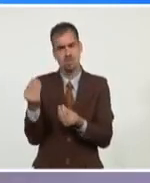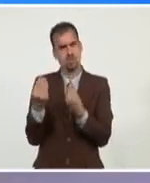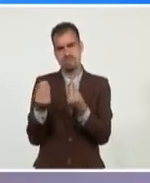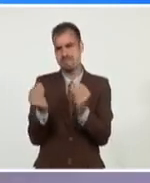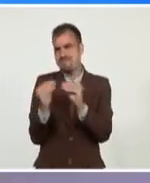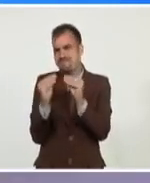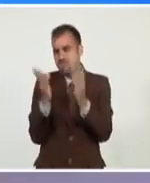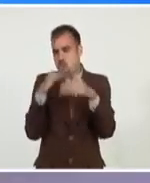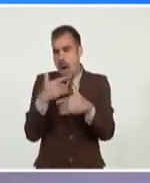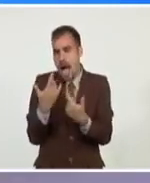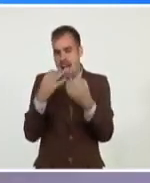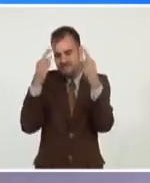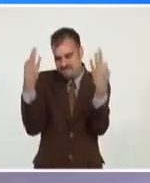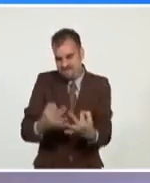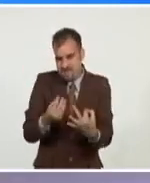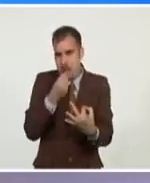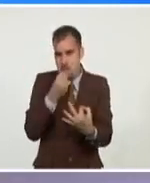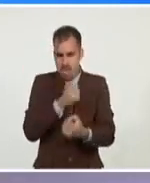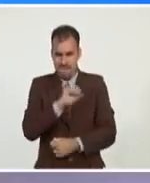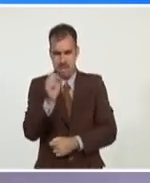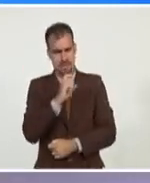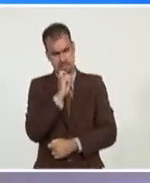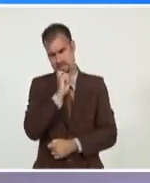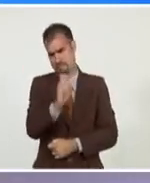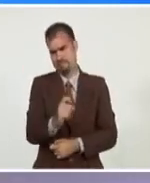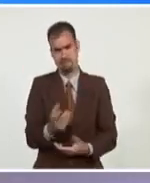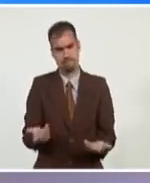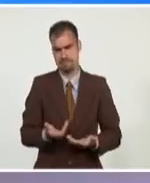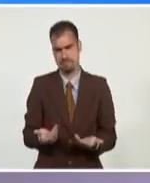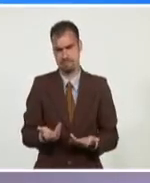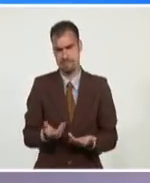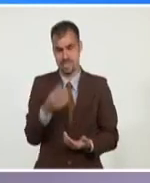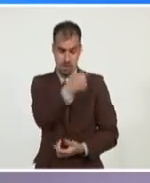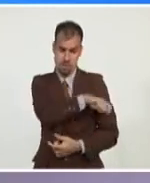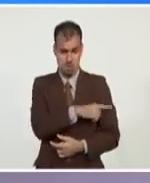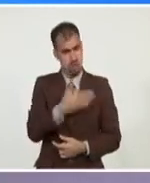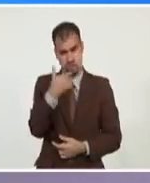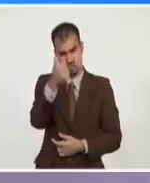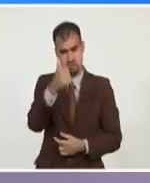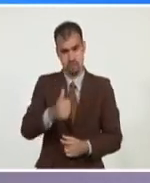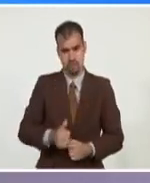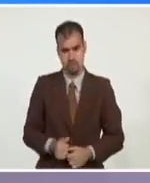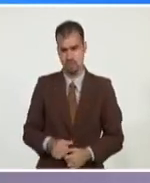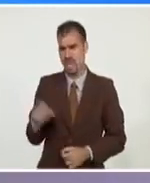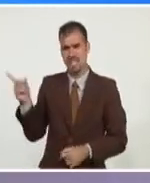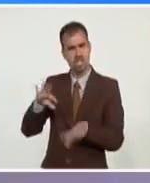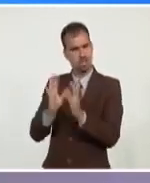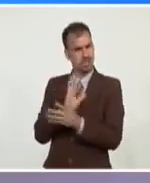arraigo real. Es imposible que tengan ese arraigo ante un pueblo como este. Esto no